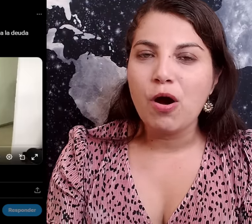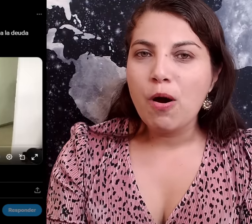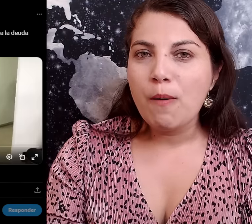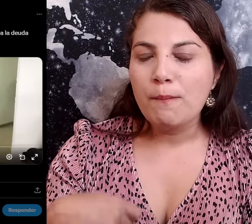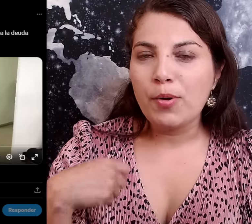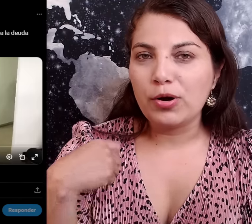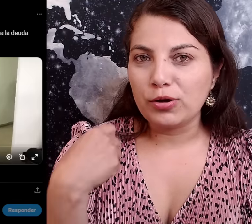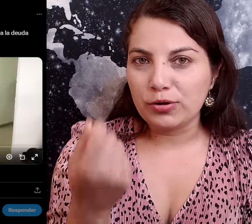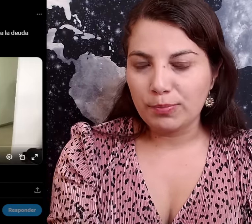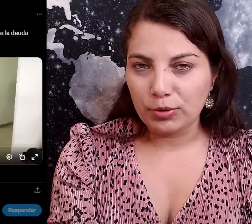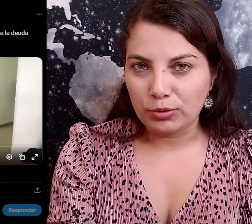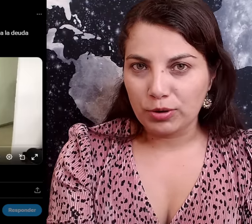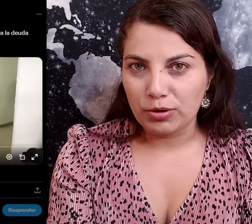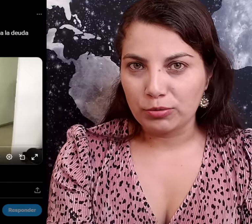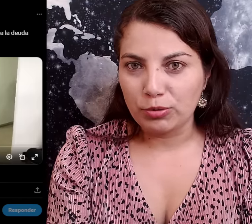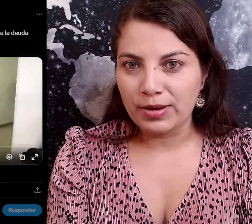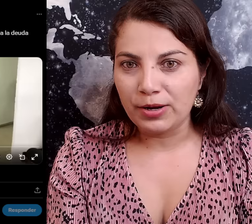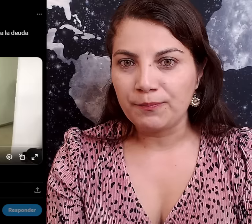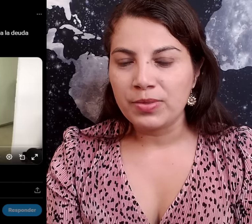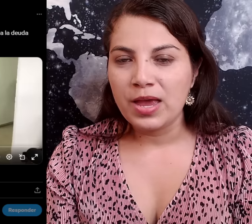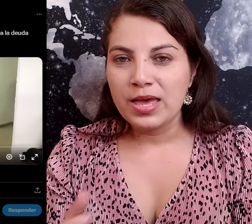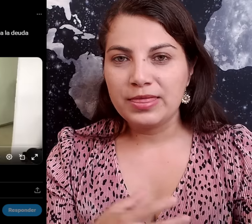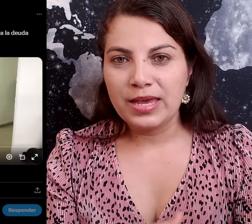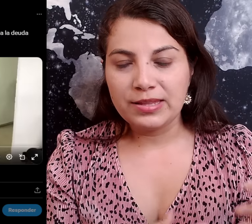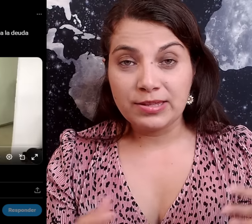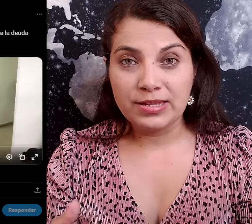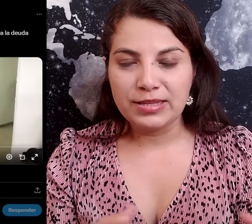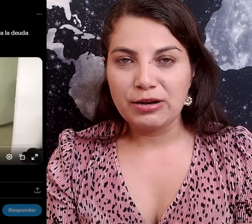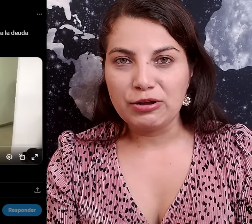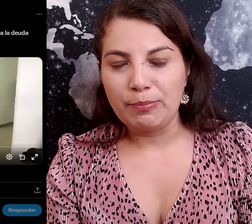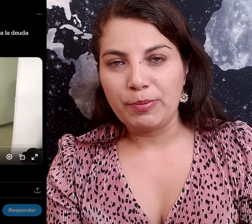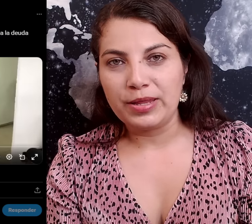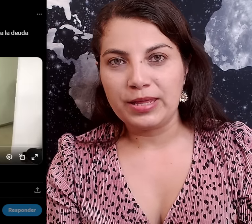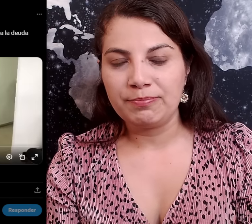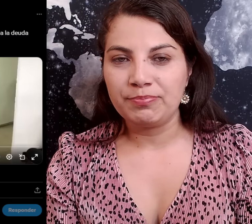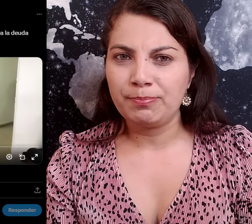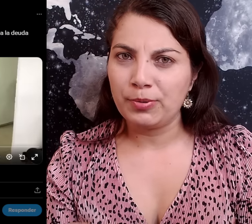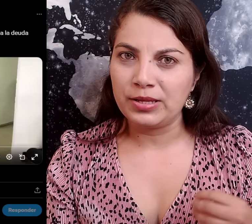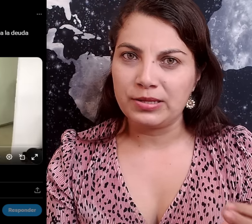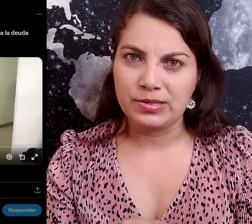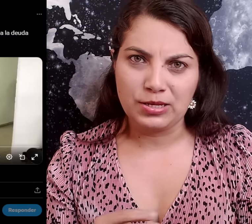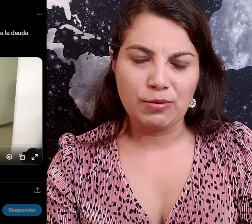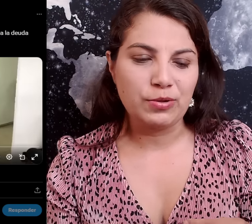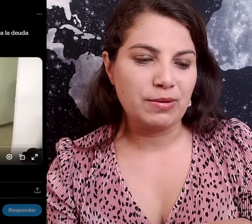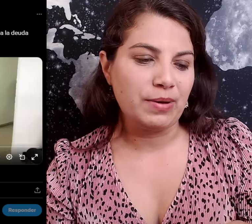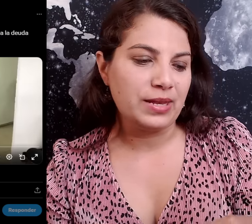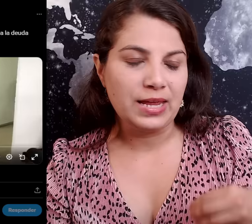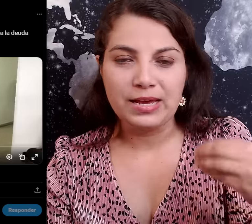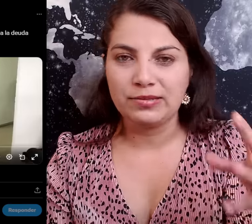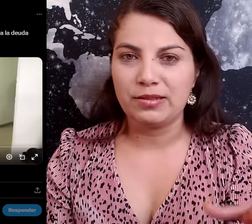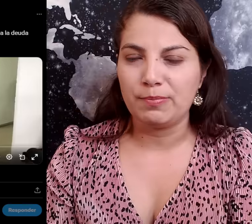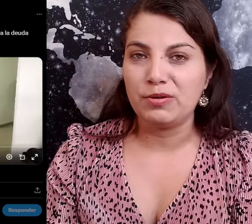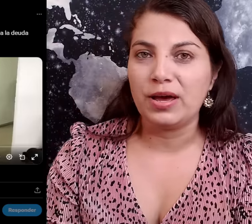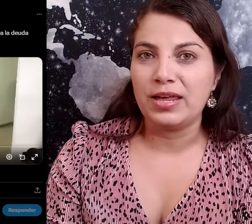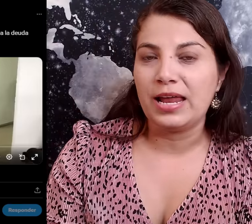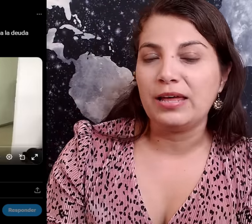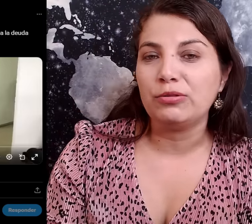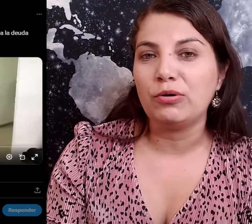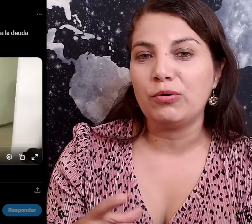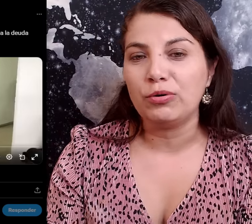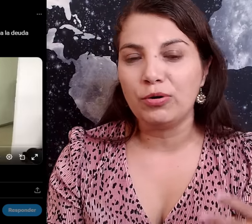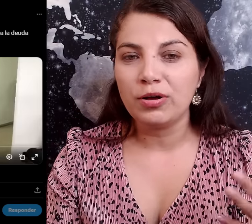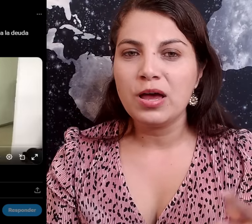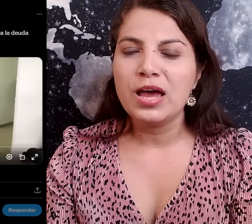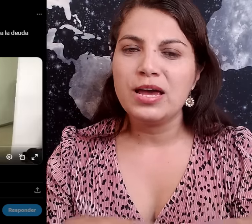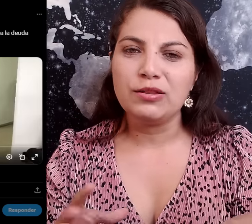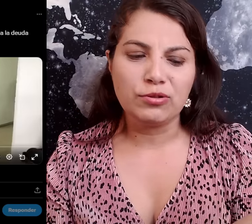político por los votos que obtuvieron. De ese dinero ellos pueden pues, decidir cómo se maneja, si se pide un adelanto